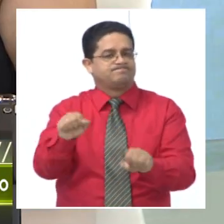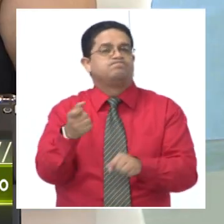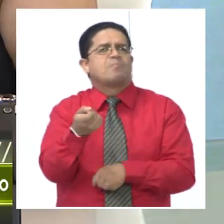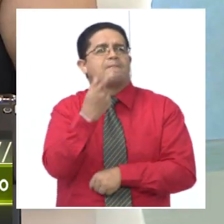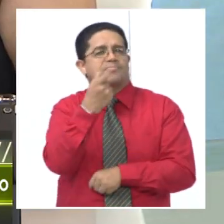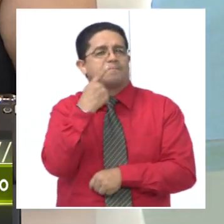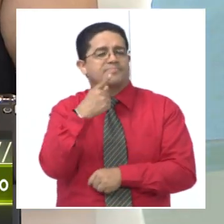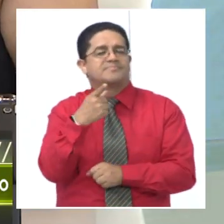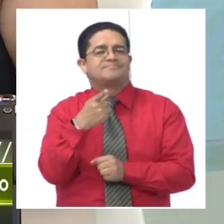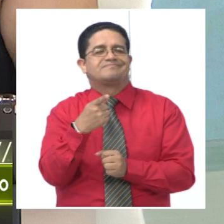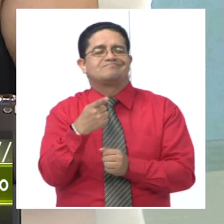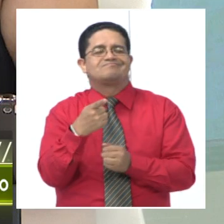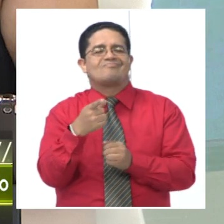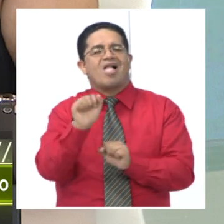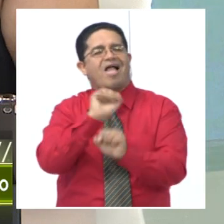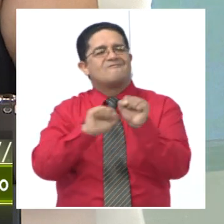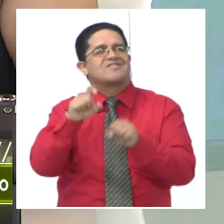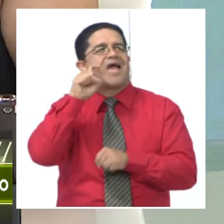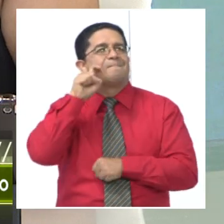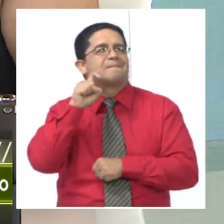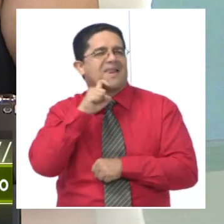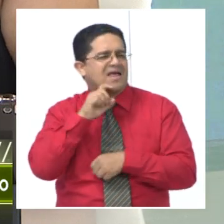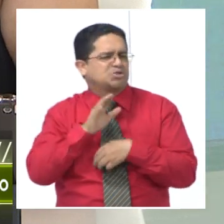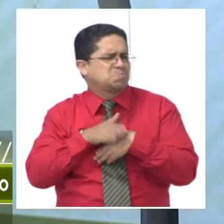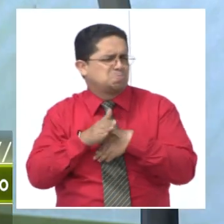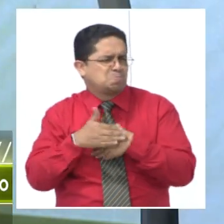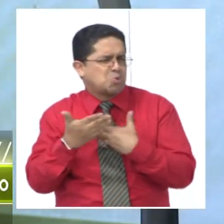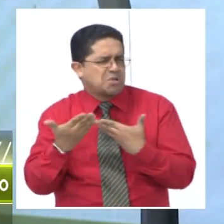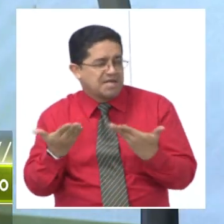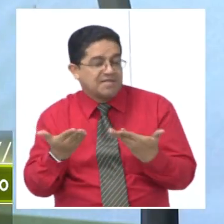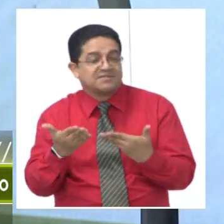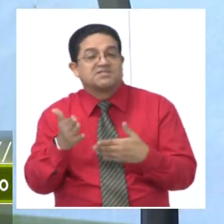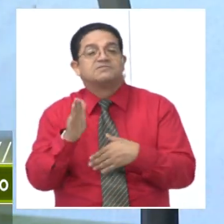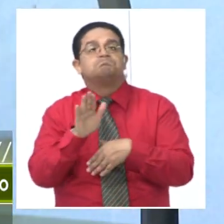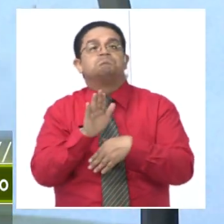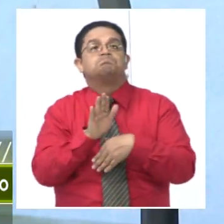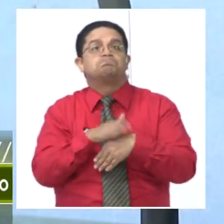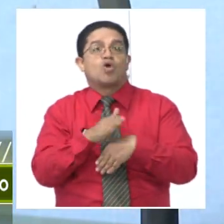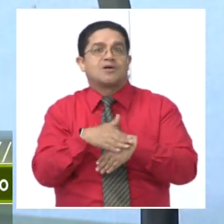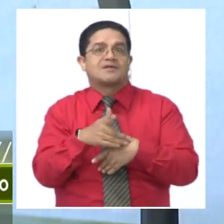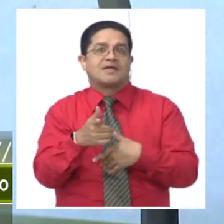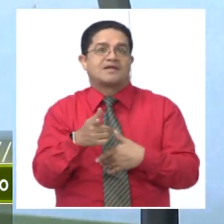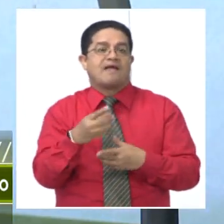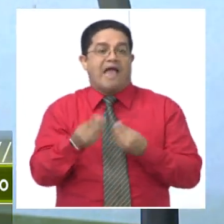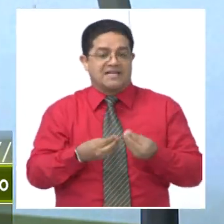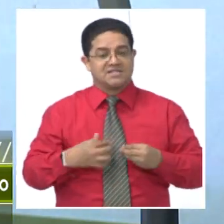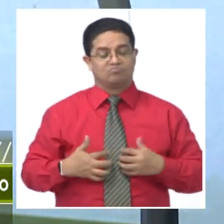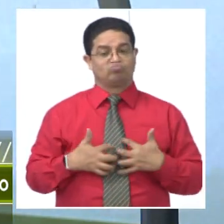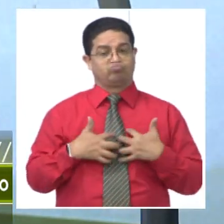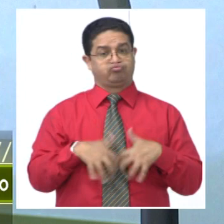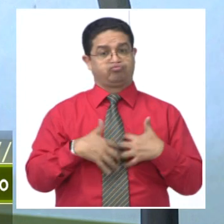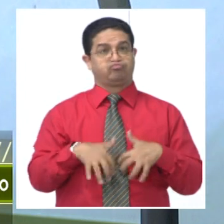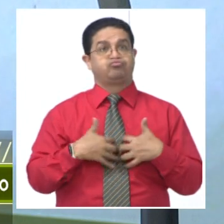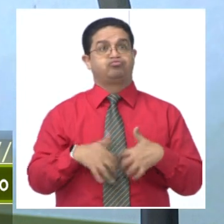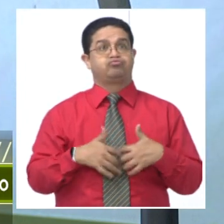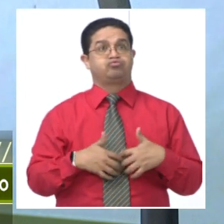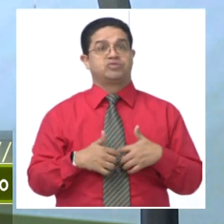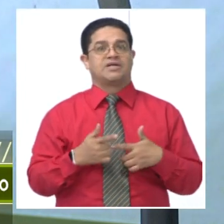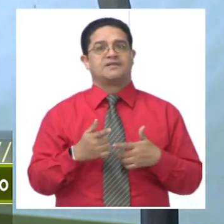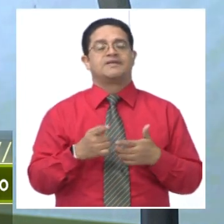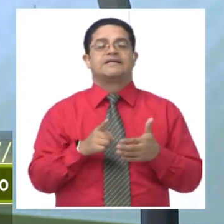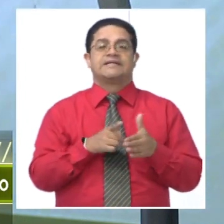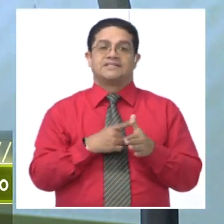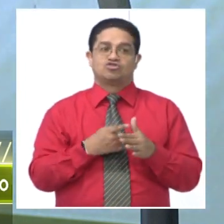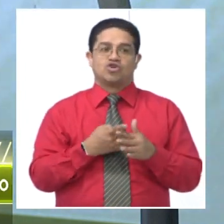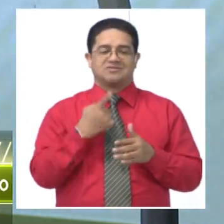todo anticonceptivos con estrógeno. ¿Por qué? Porque va a generar como una hiperestimulación en esas células del cuello uterino y lo exponen